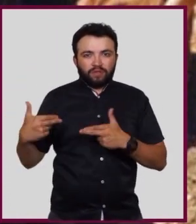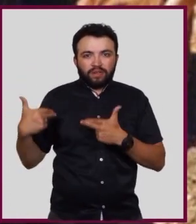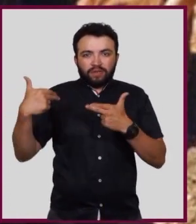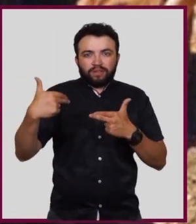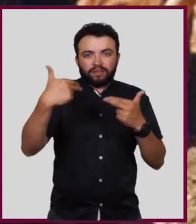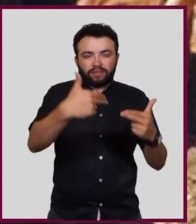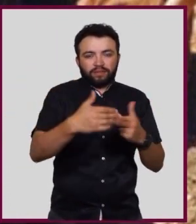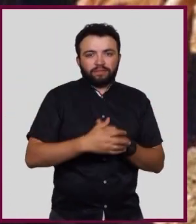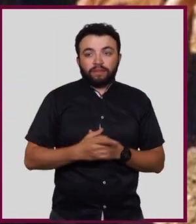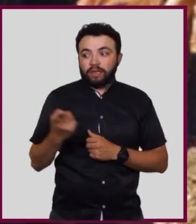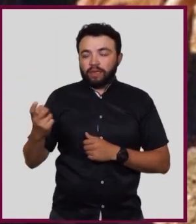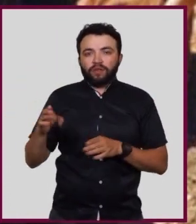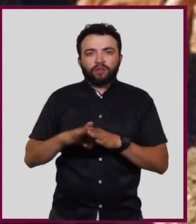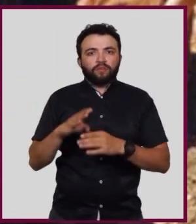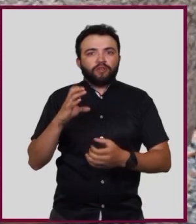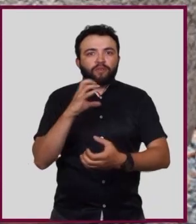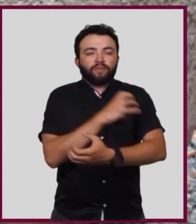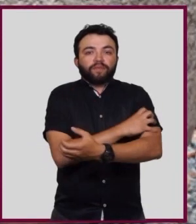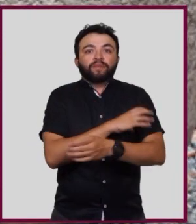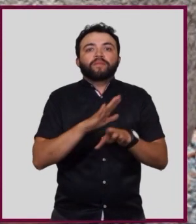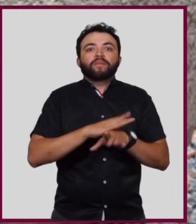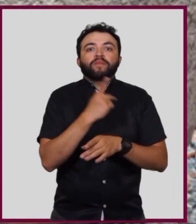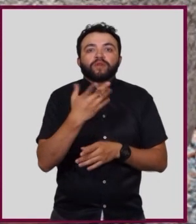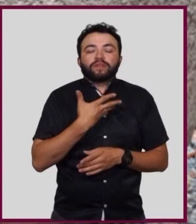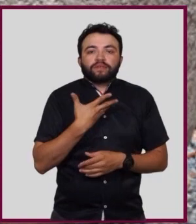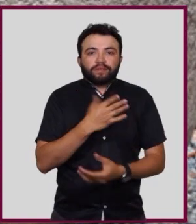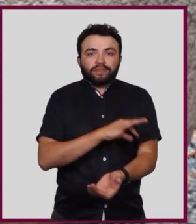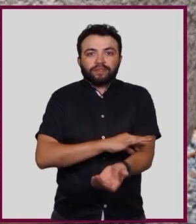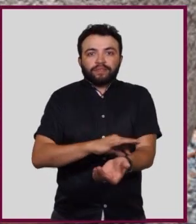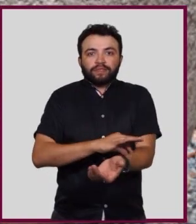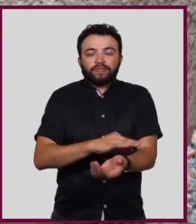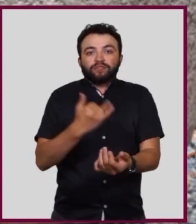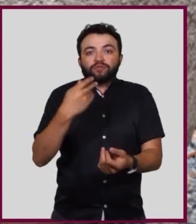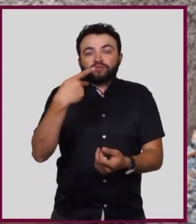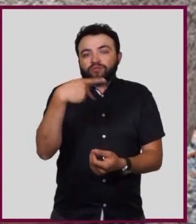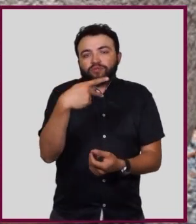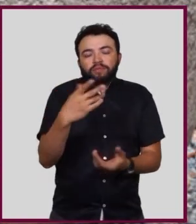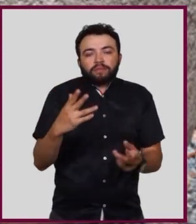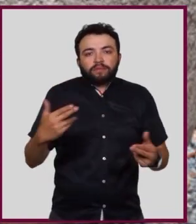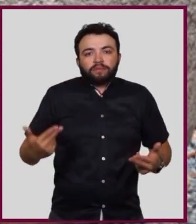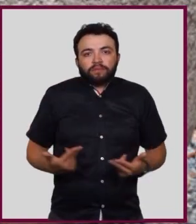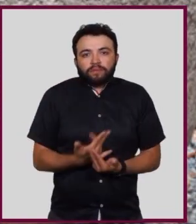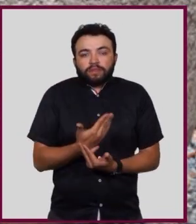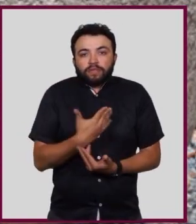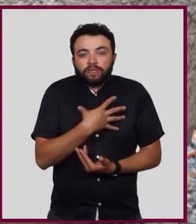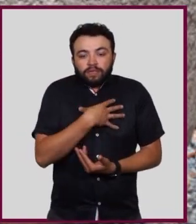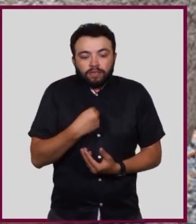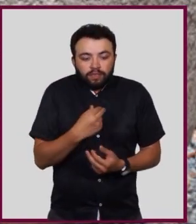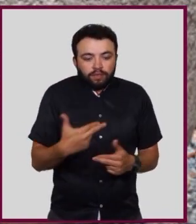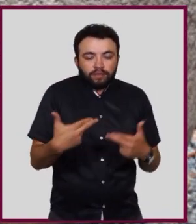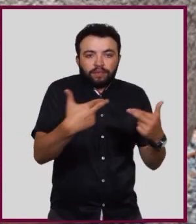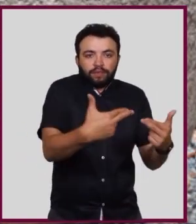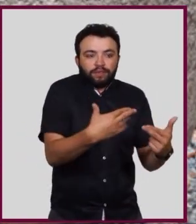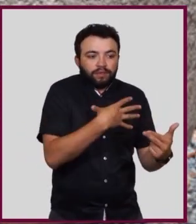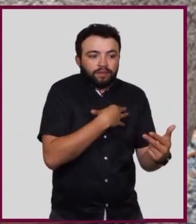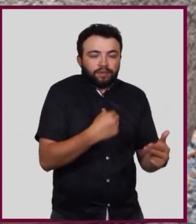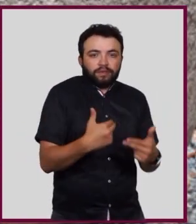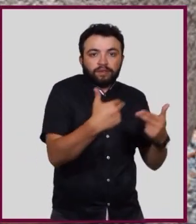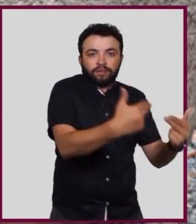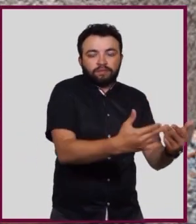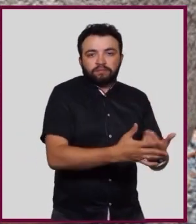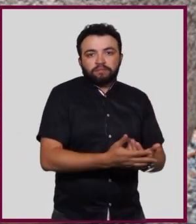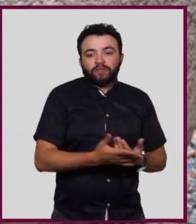Ellos llegan al poder por su linaje. Eso, como los olmecas no dejaron nada escrito, pues